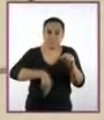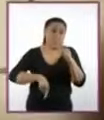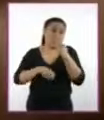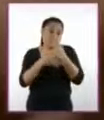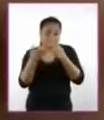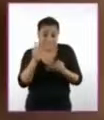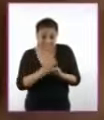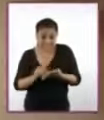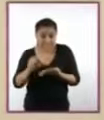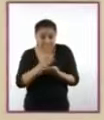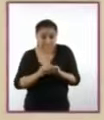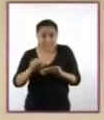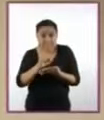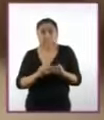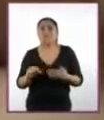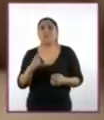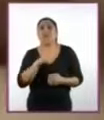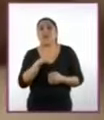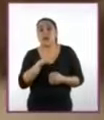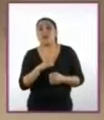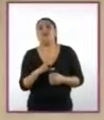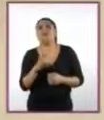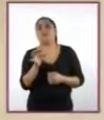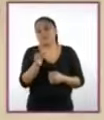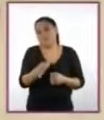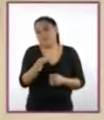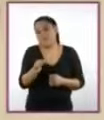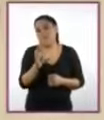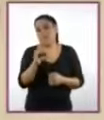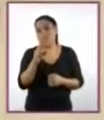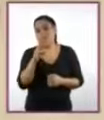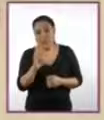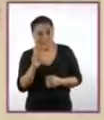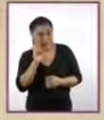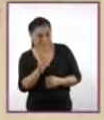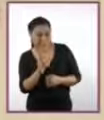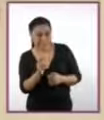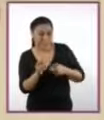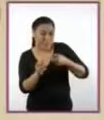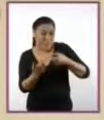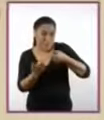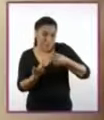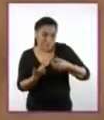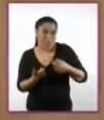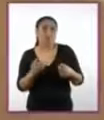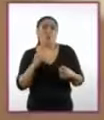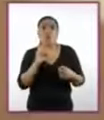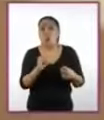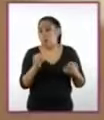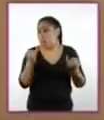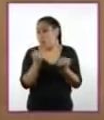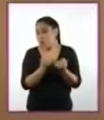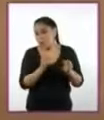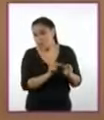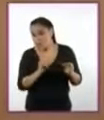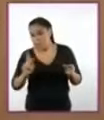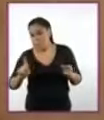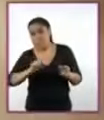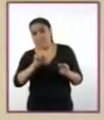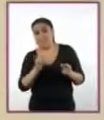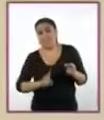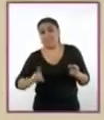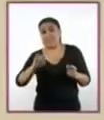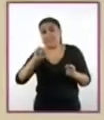Él escribió que algunas docenas de discos de cobre, por ejemplo estas monedas, junto con un número igual de piezas de